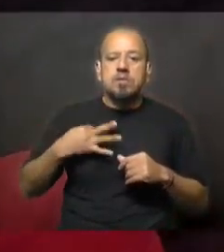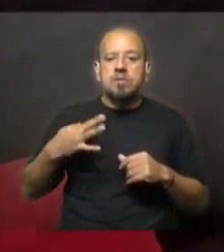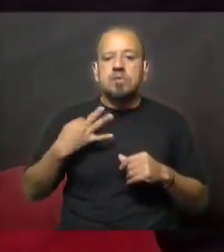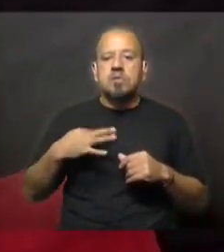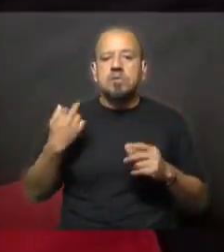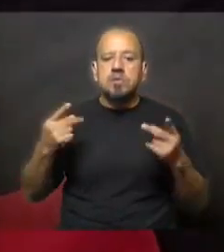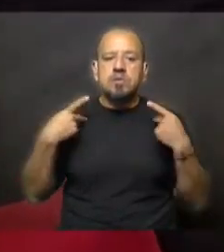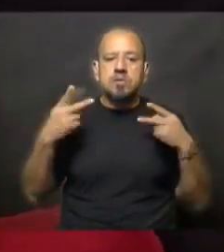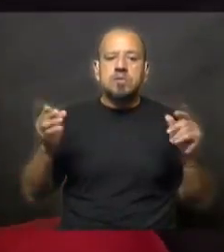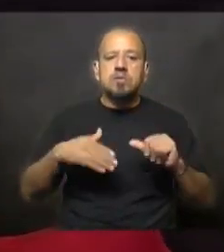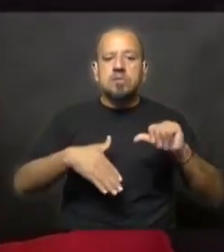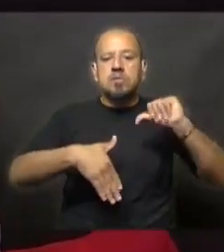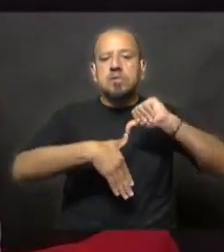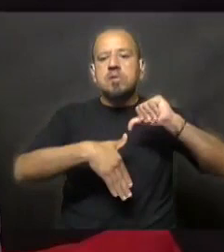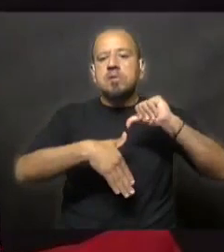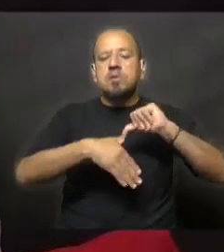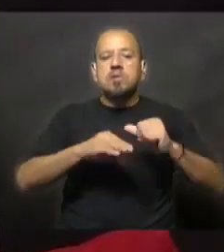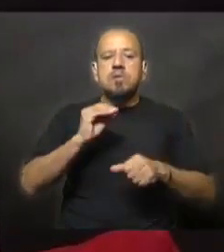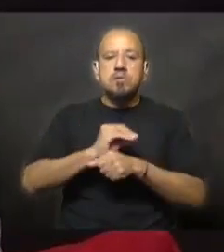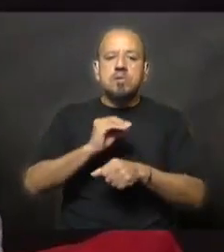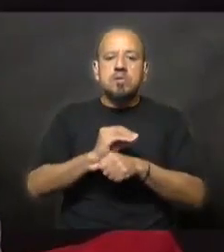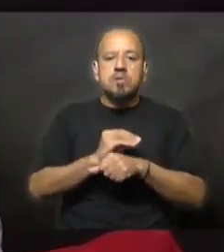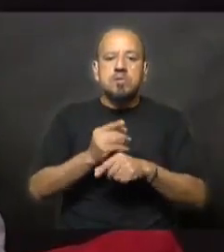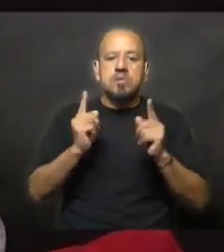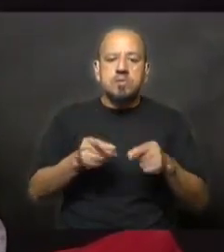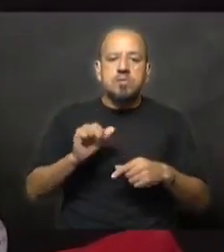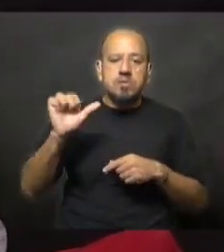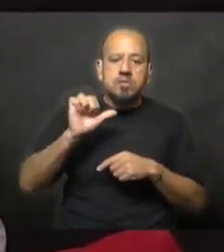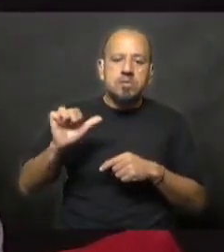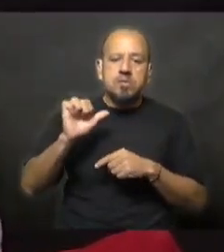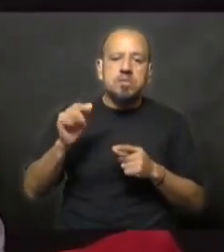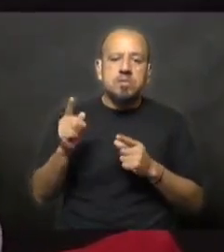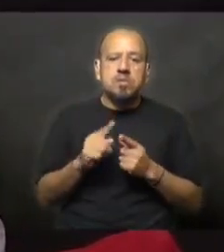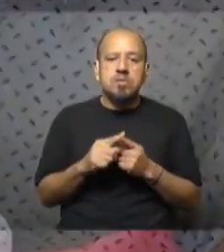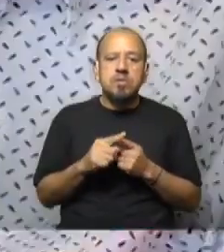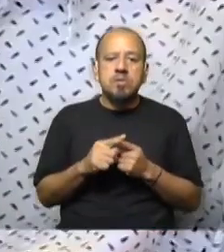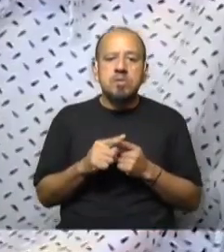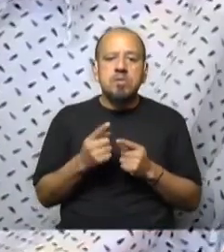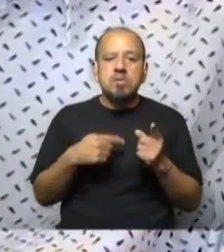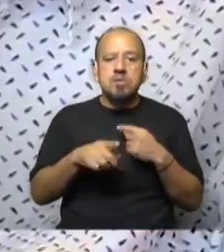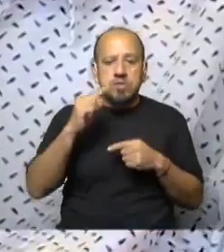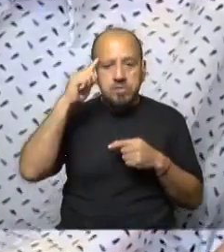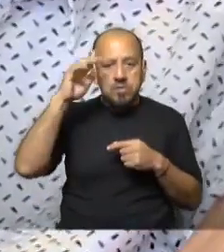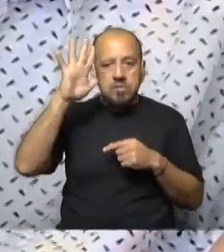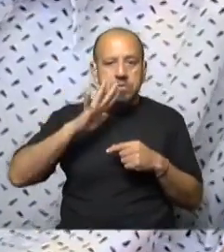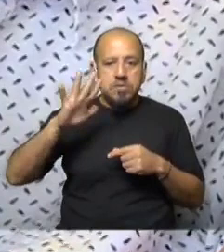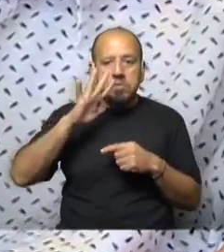toda América Latina dando cursos y también en Europa. Así que imagínate cómo me